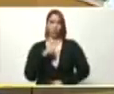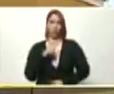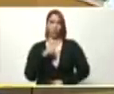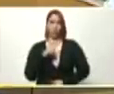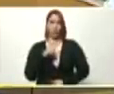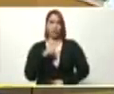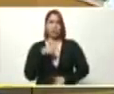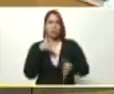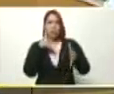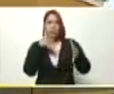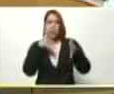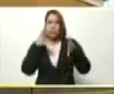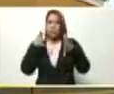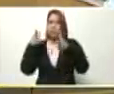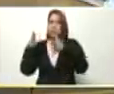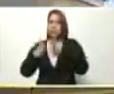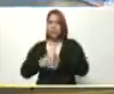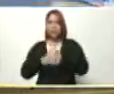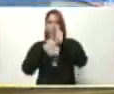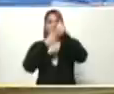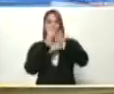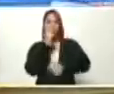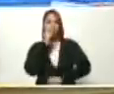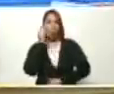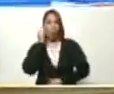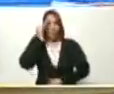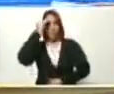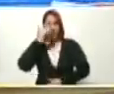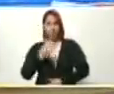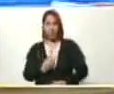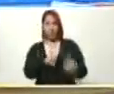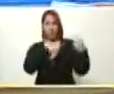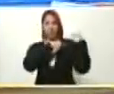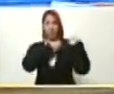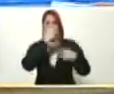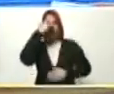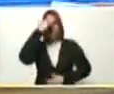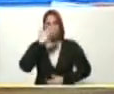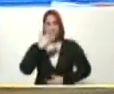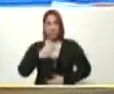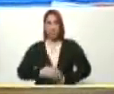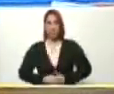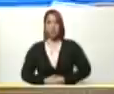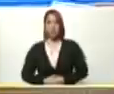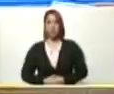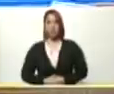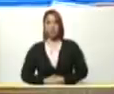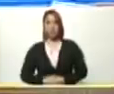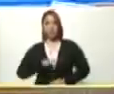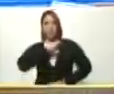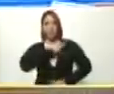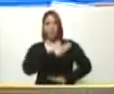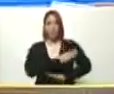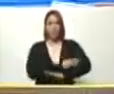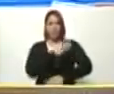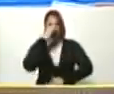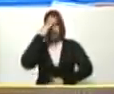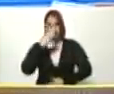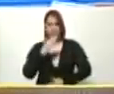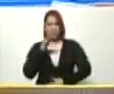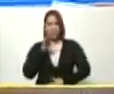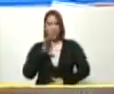forjan los líderes militares, los jefes militares, la fuerza militar del futuro.